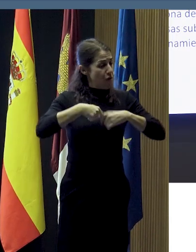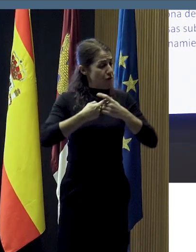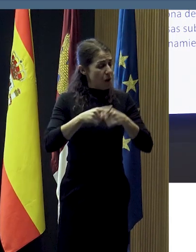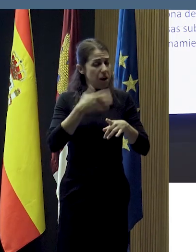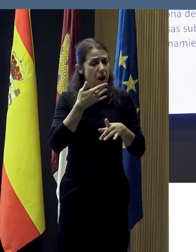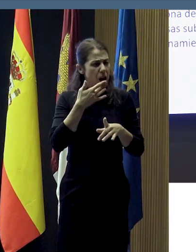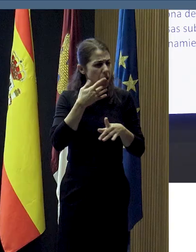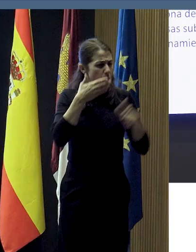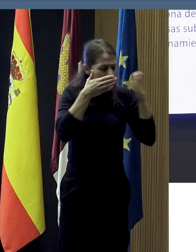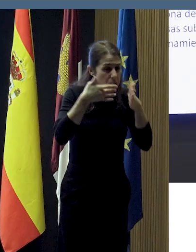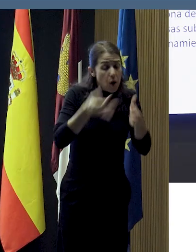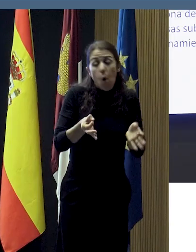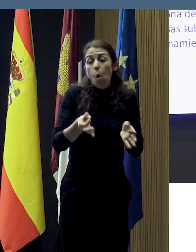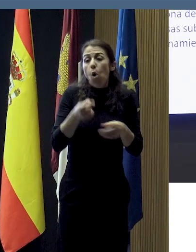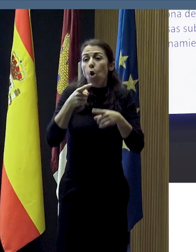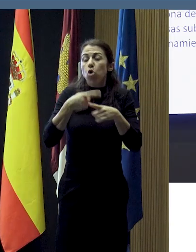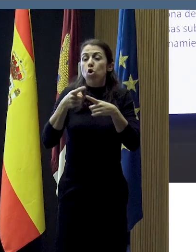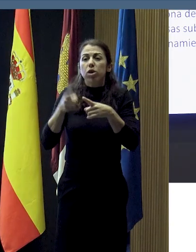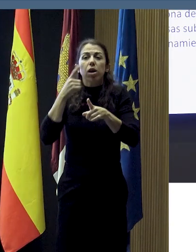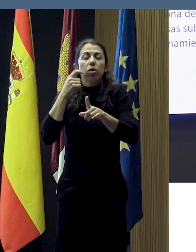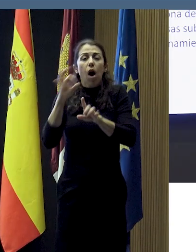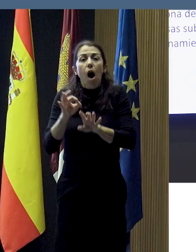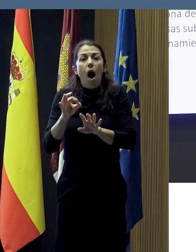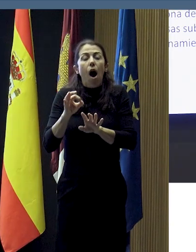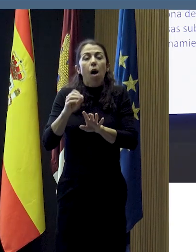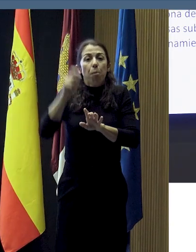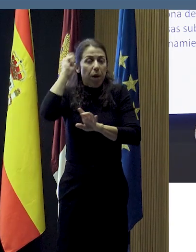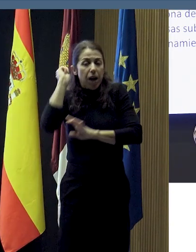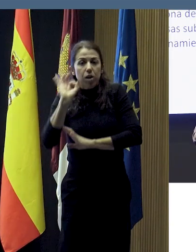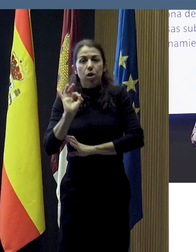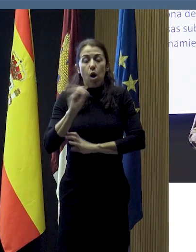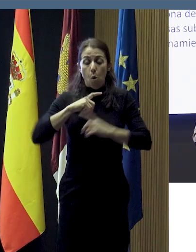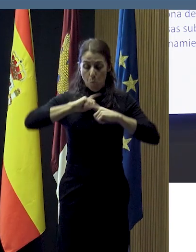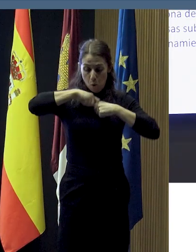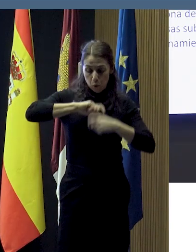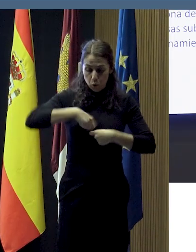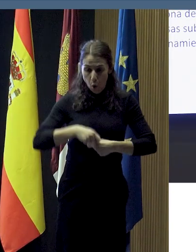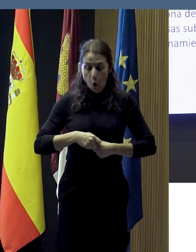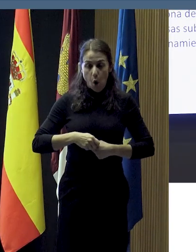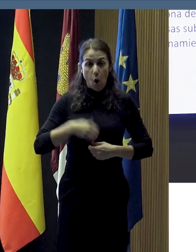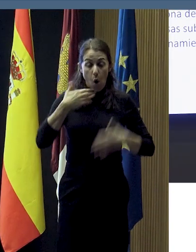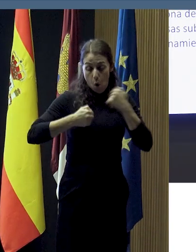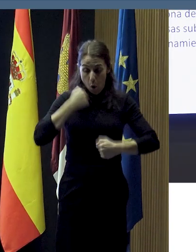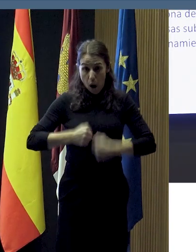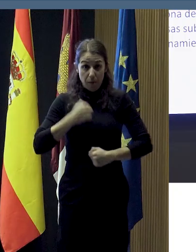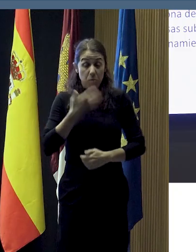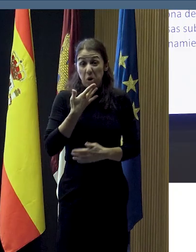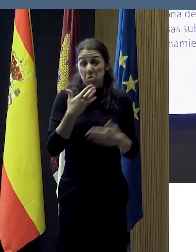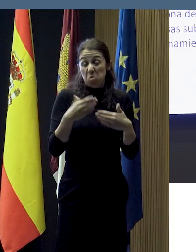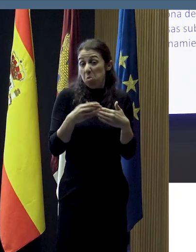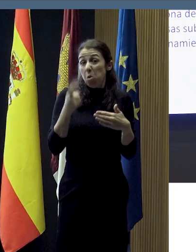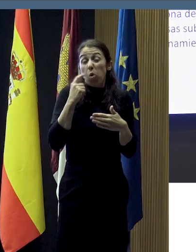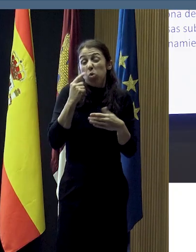o realizar actividades cotidianas, como es peinarse o lavarse o abrocharse un botón, cosas tan sencillas y tan del uso